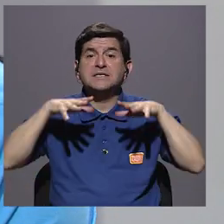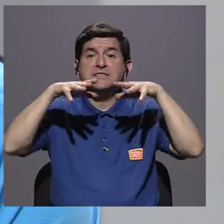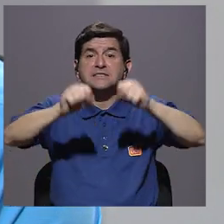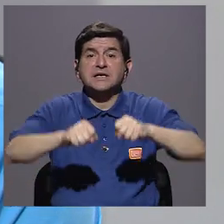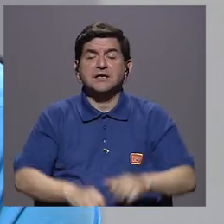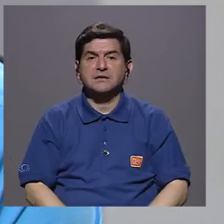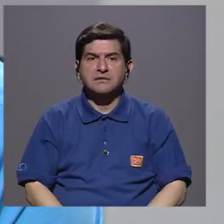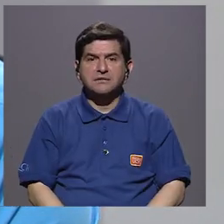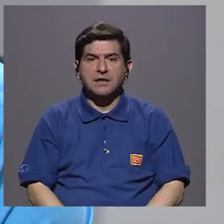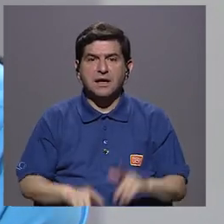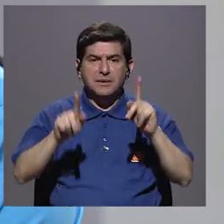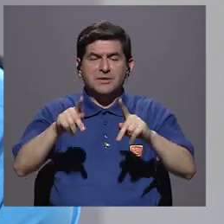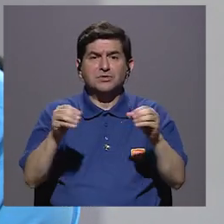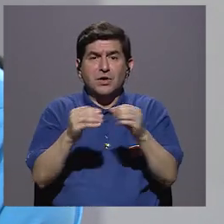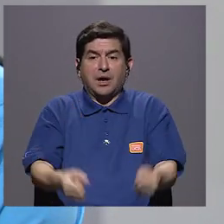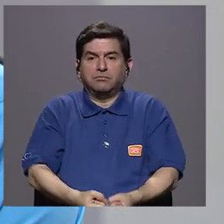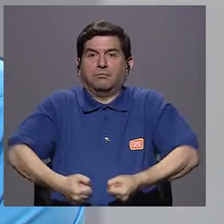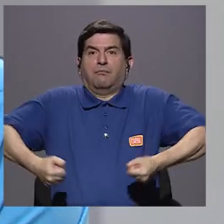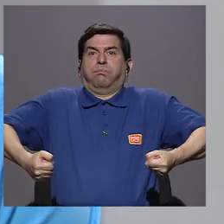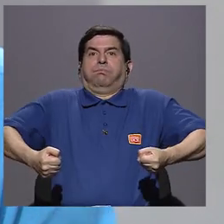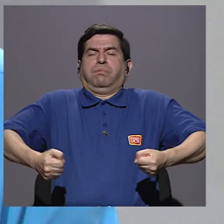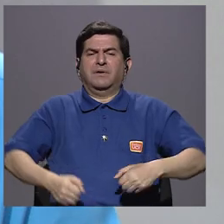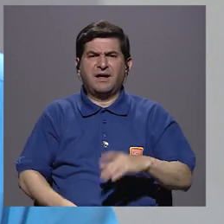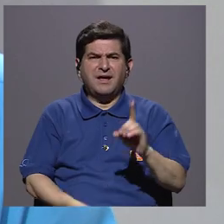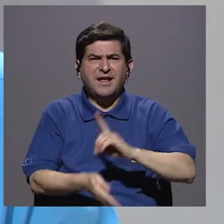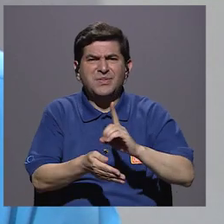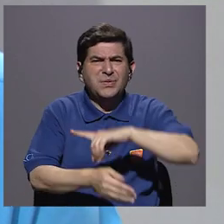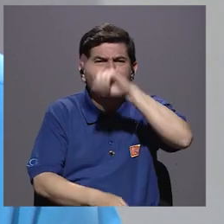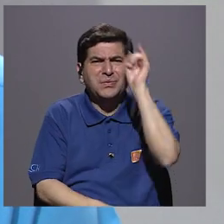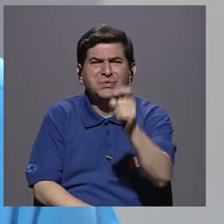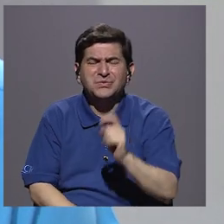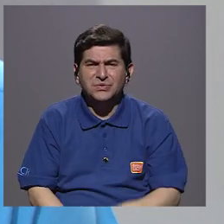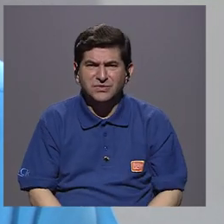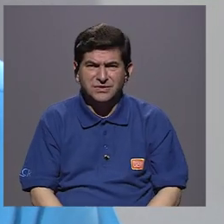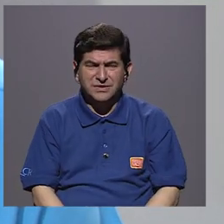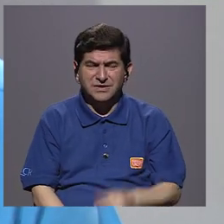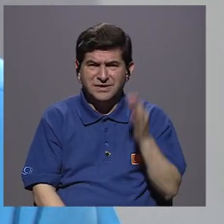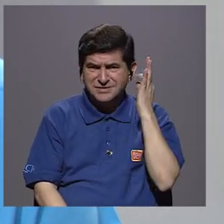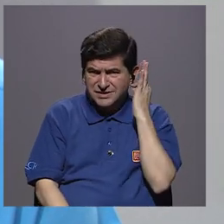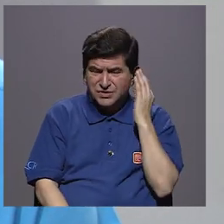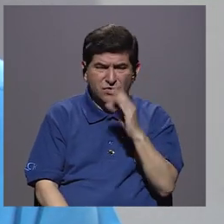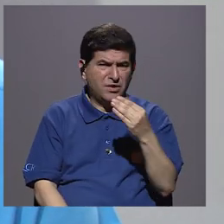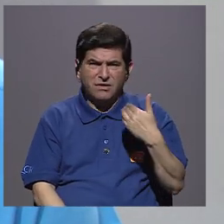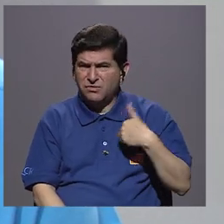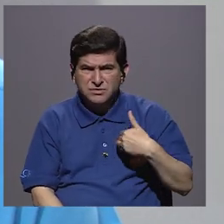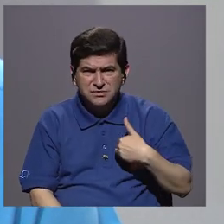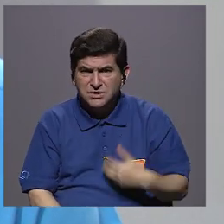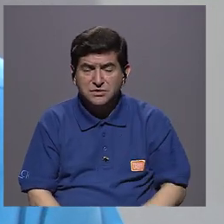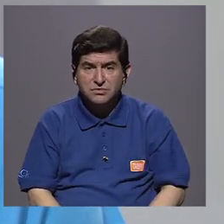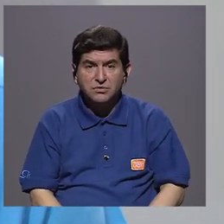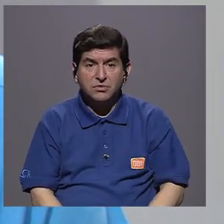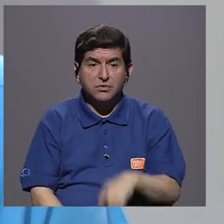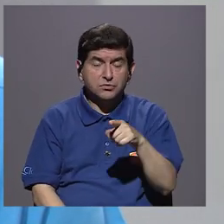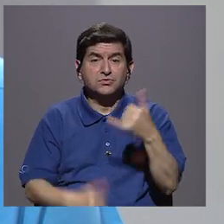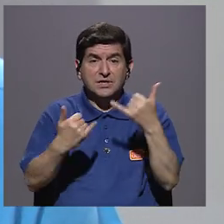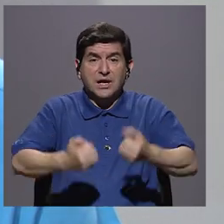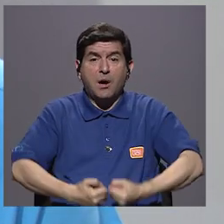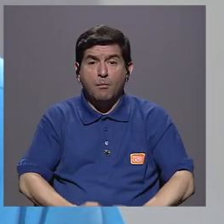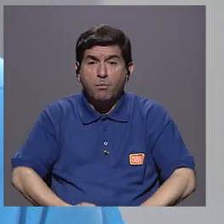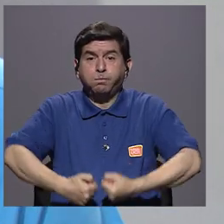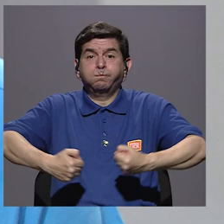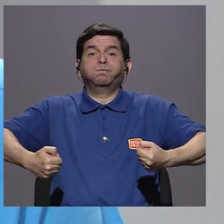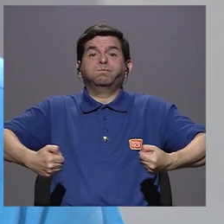en la siguiente cita llega más bien con mayor peso. Y el médico le dice, señora o señor, es que ya está